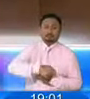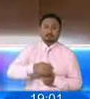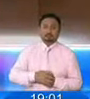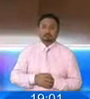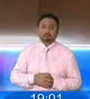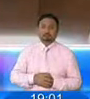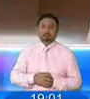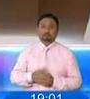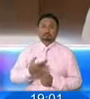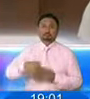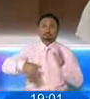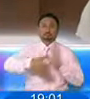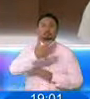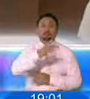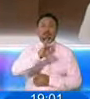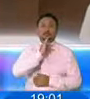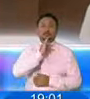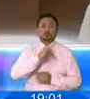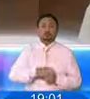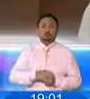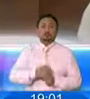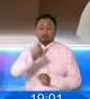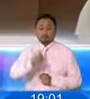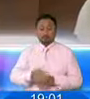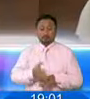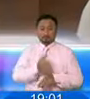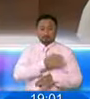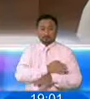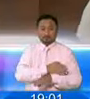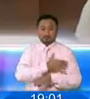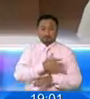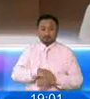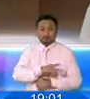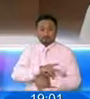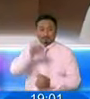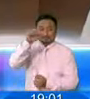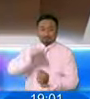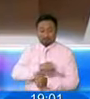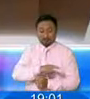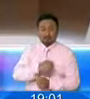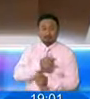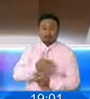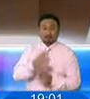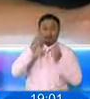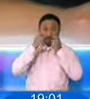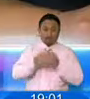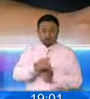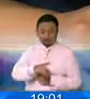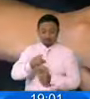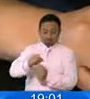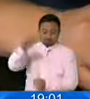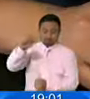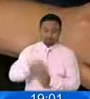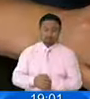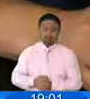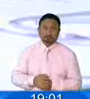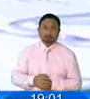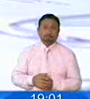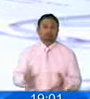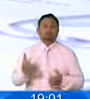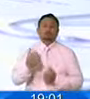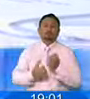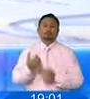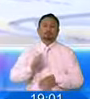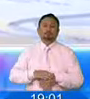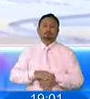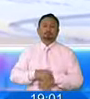a Estados Unidos. Esto es atacar a quien le estaba en su momento ya no encubriendo, sino atacando como fiscal general. El supuesto delito se habría cometido